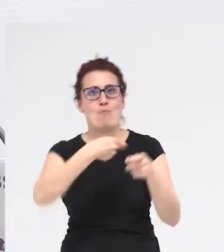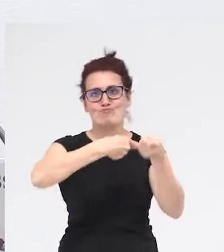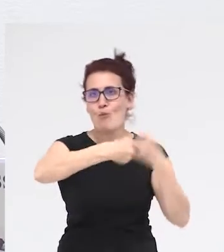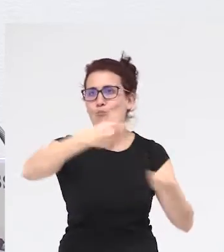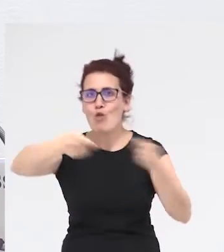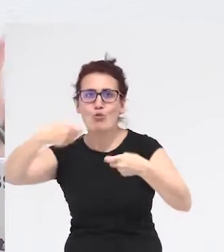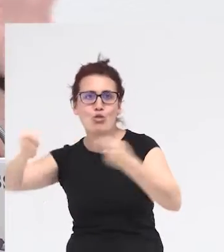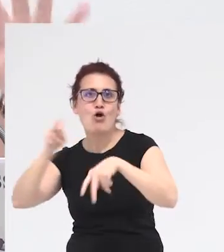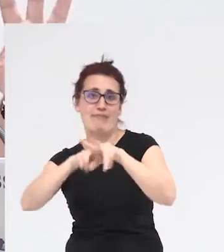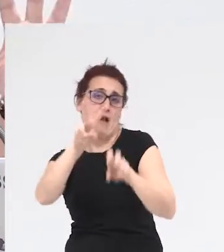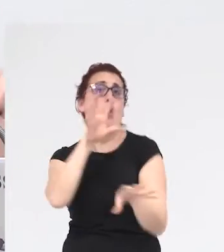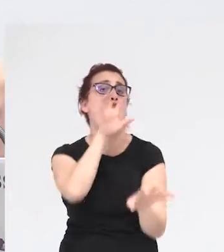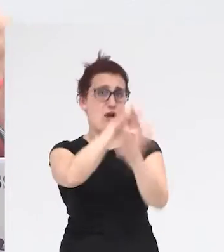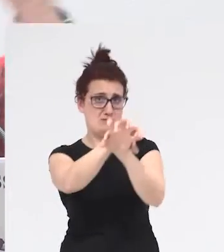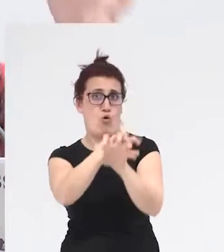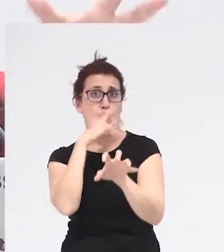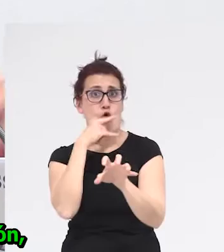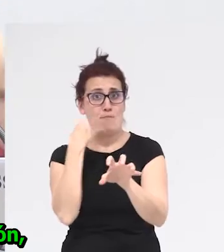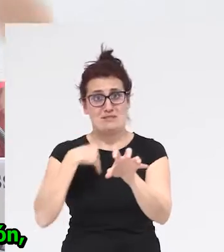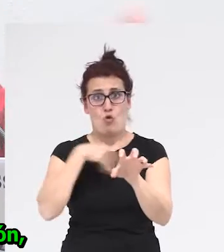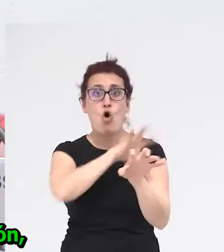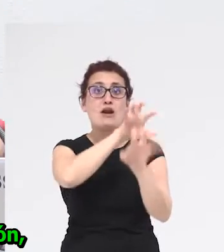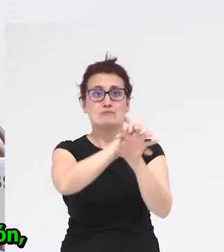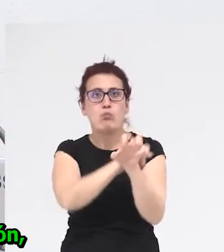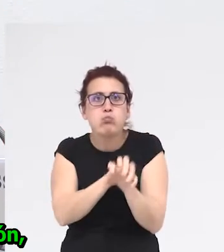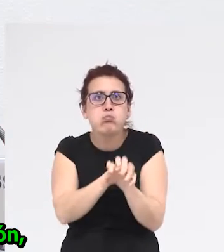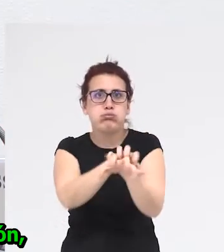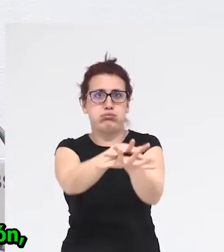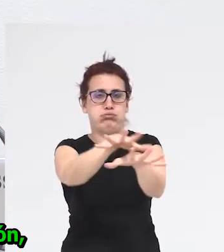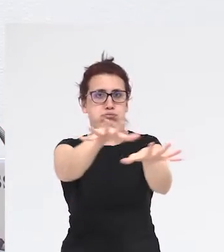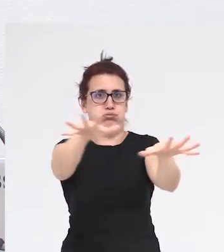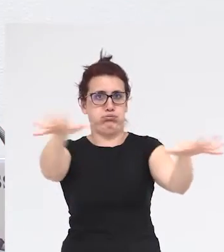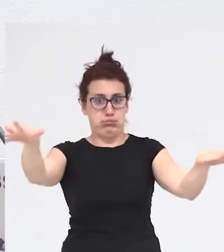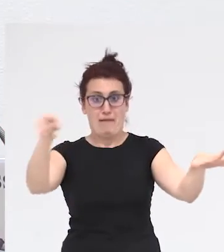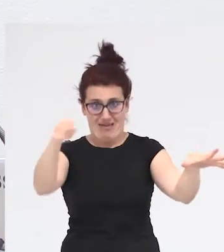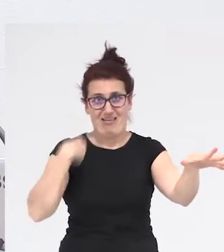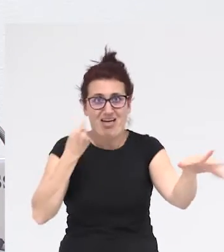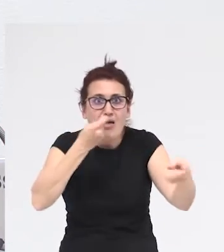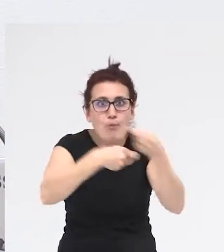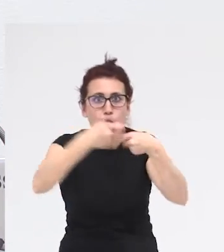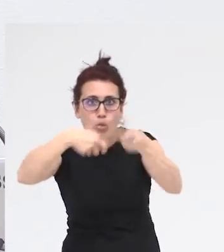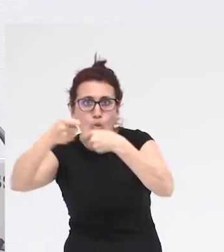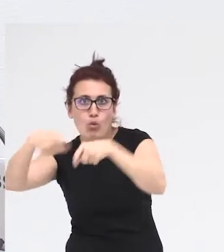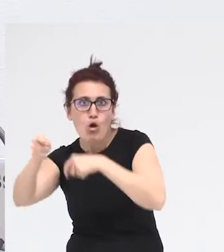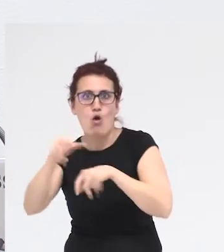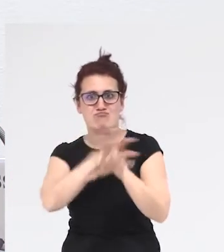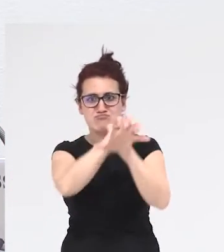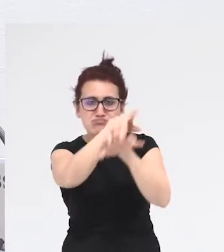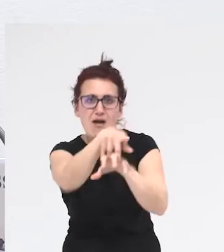colonialismo, porque hay un colonialismo que se expande, un modo de producción, un modo de vida,